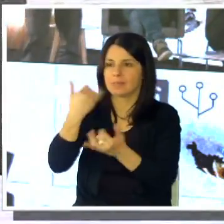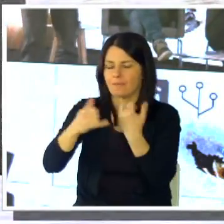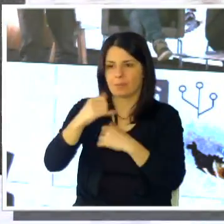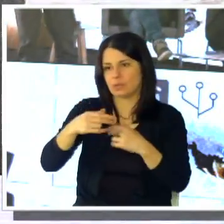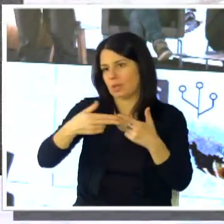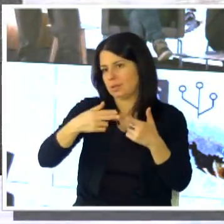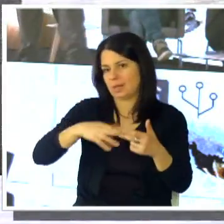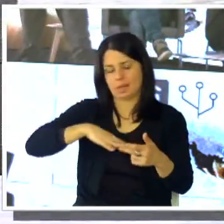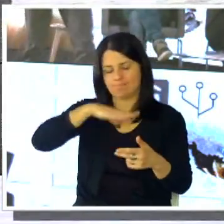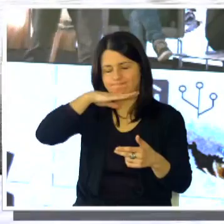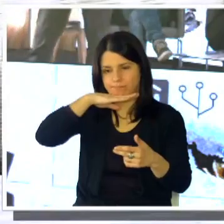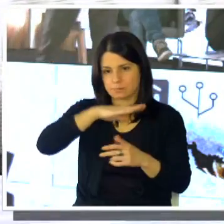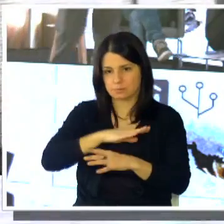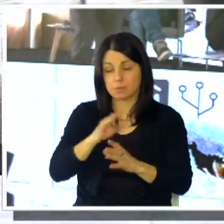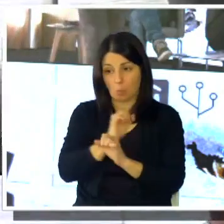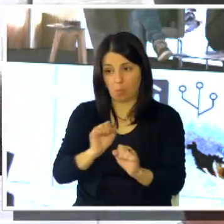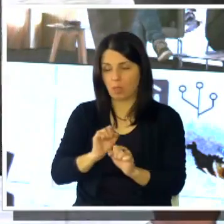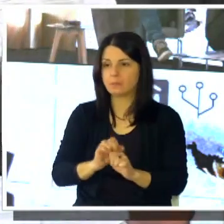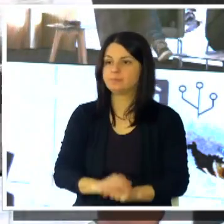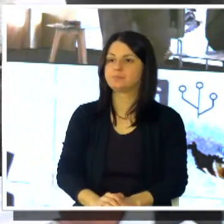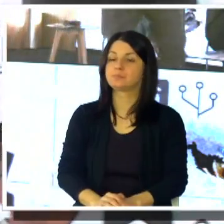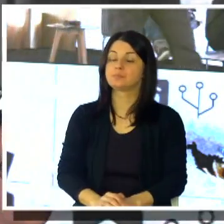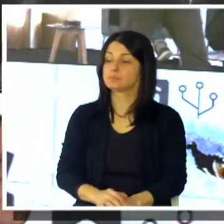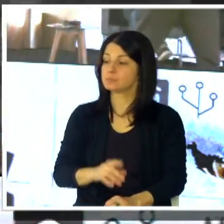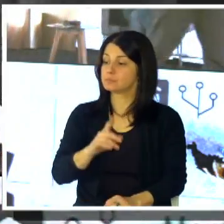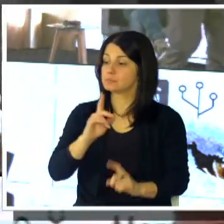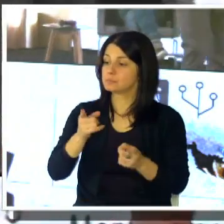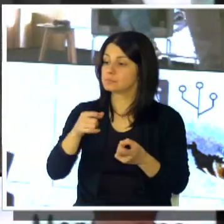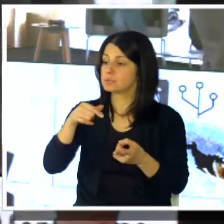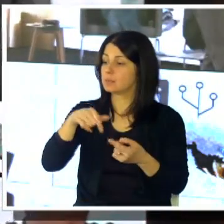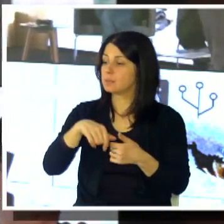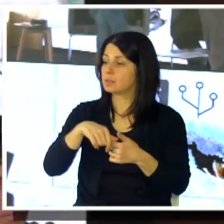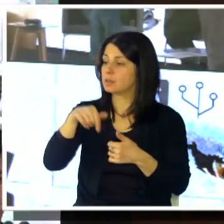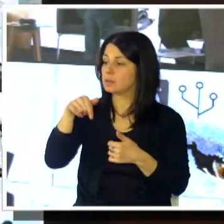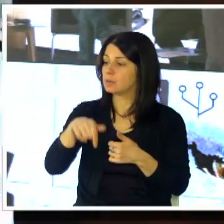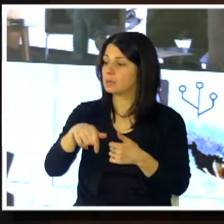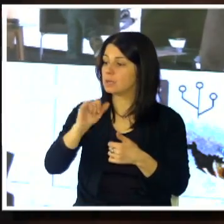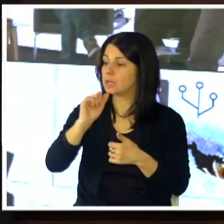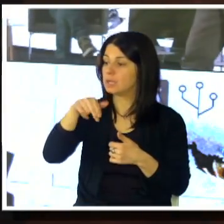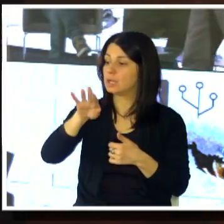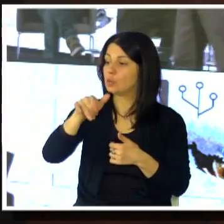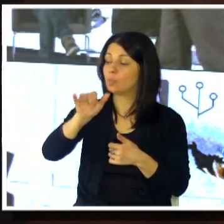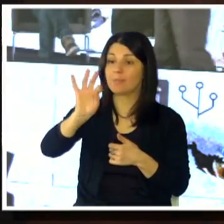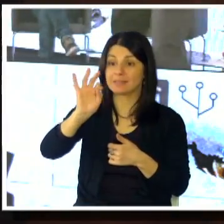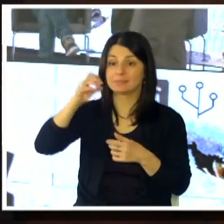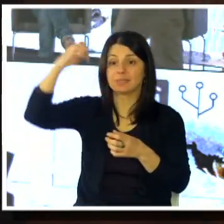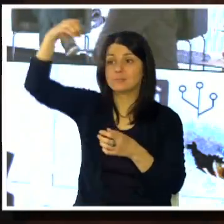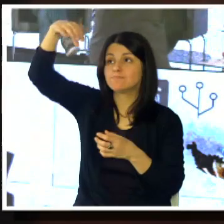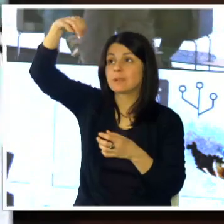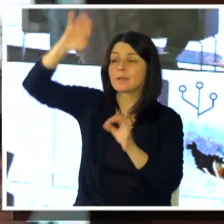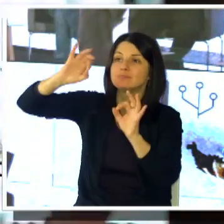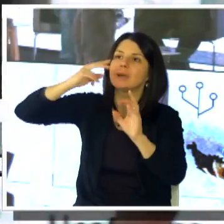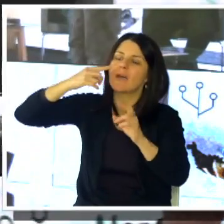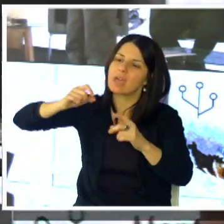obviamente lo soportaría. Tenemos caso de UNUMED, hoy también, que están haciendo un despliegue de pluviómetros en todo el territorio